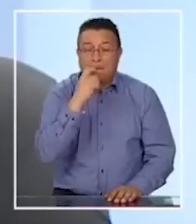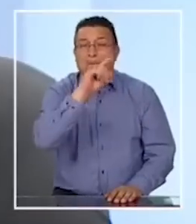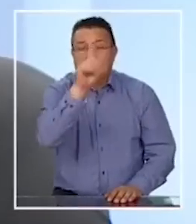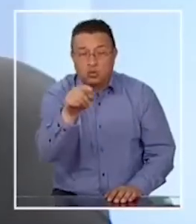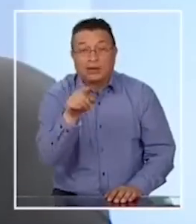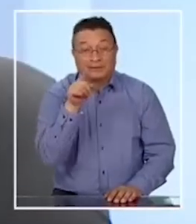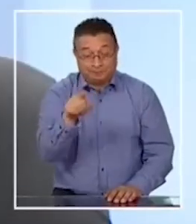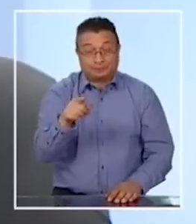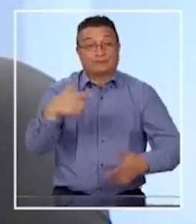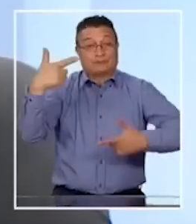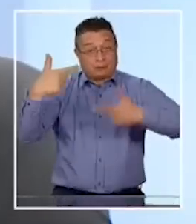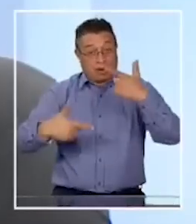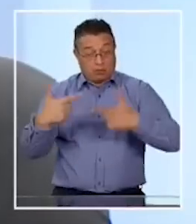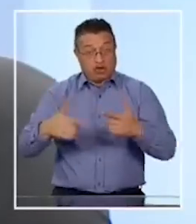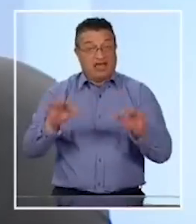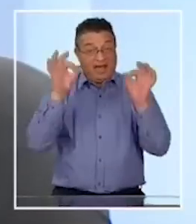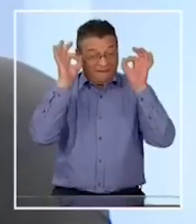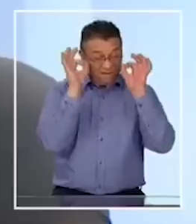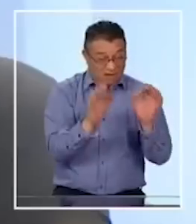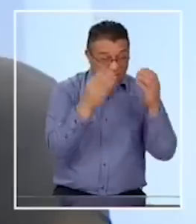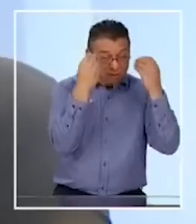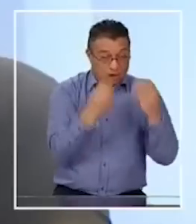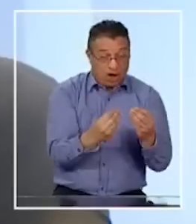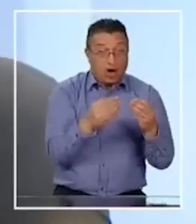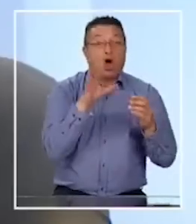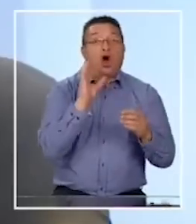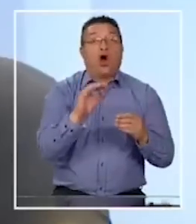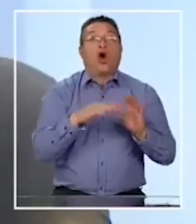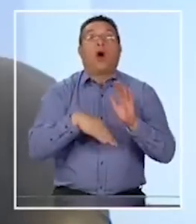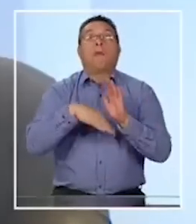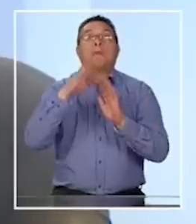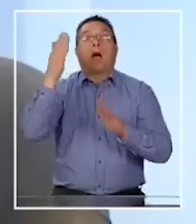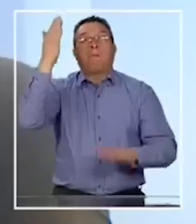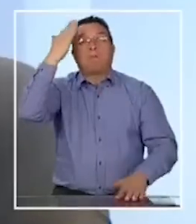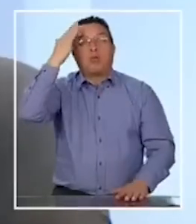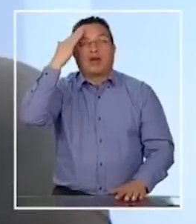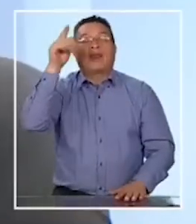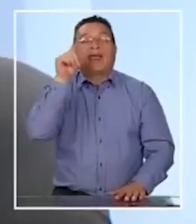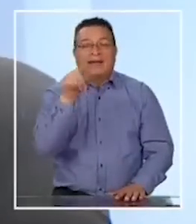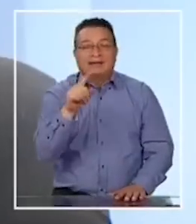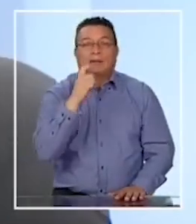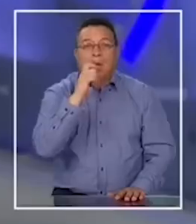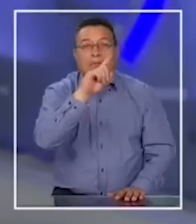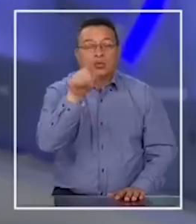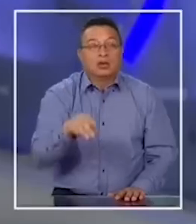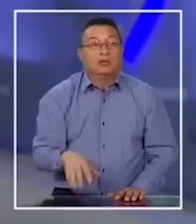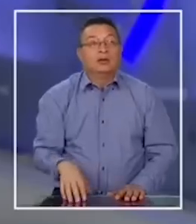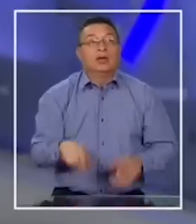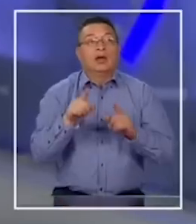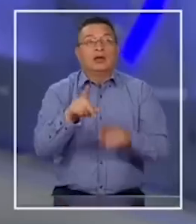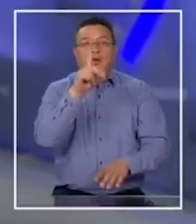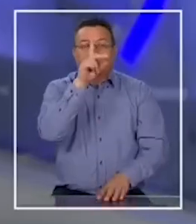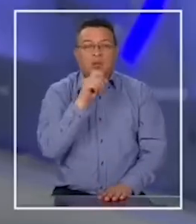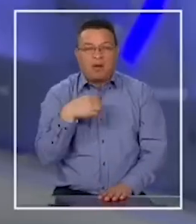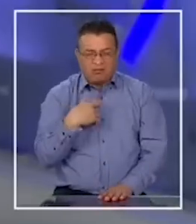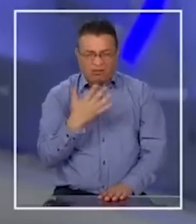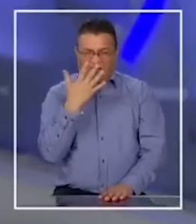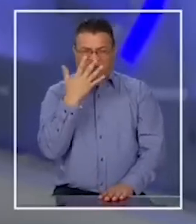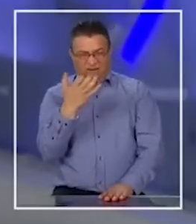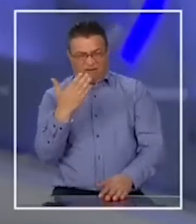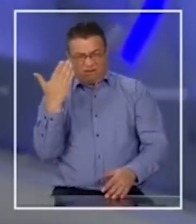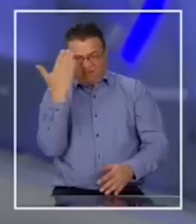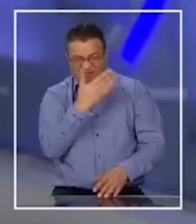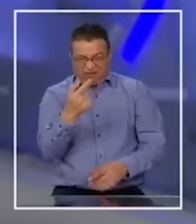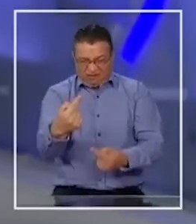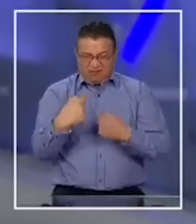una política efectiva o es solo efectista y populista esa es la pregunta pero es que es una pregunta con mala intención